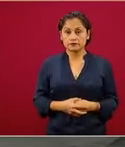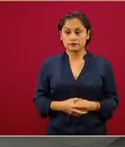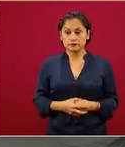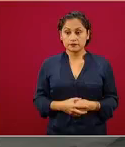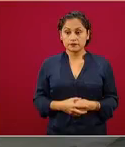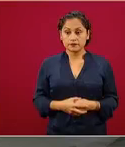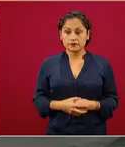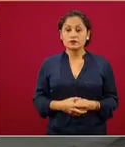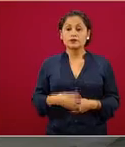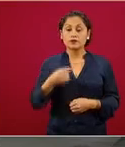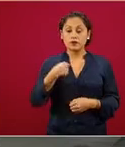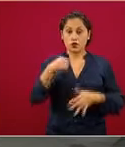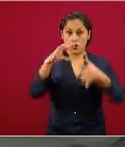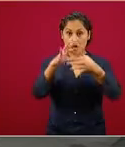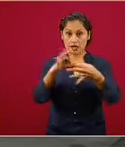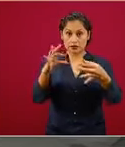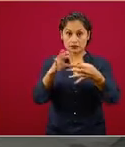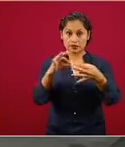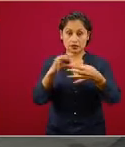yo explicaré de manera breve